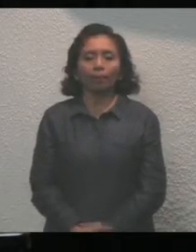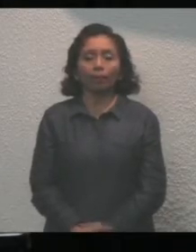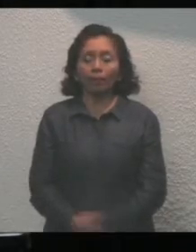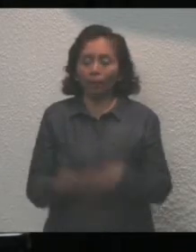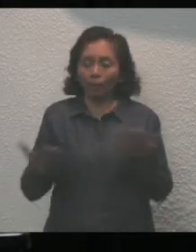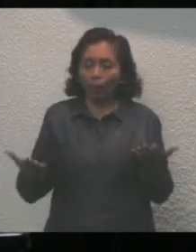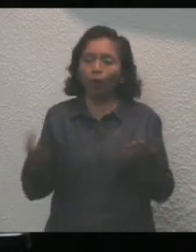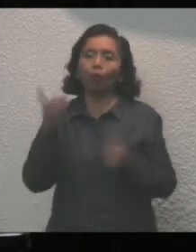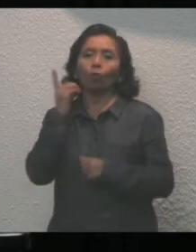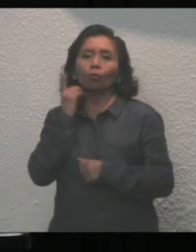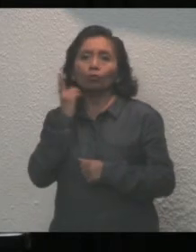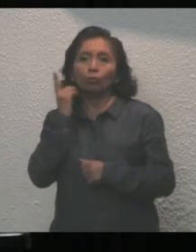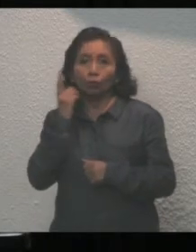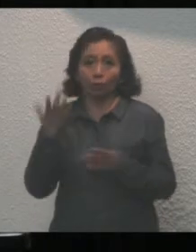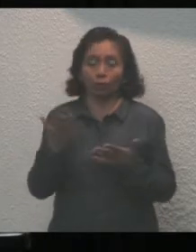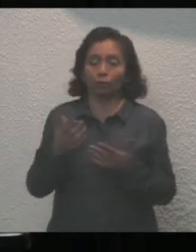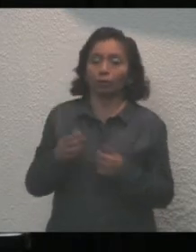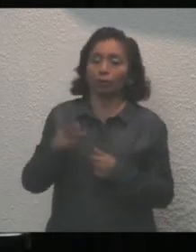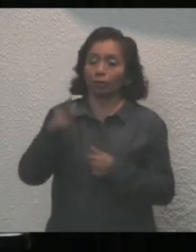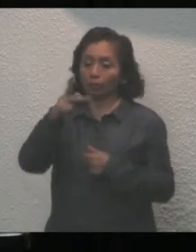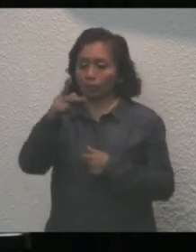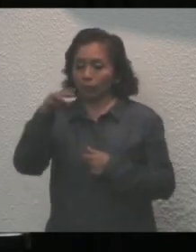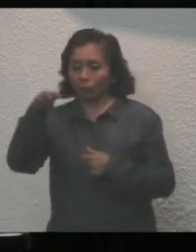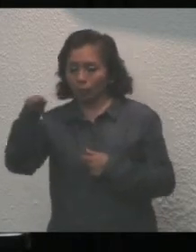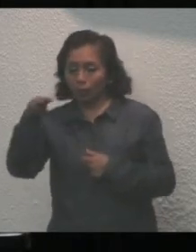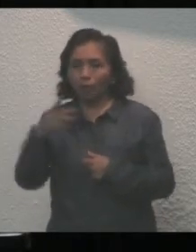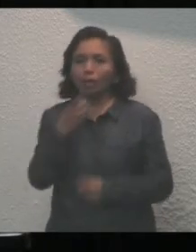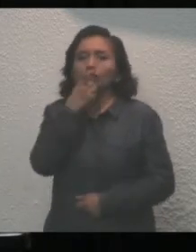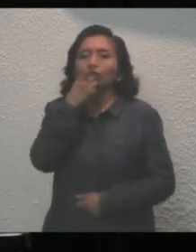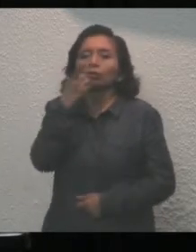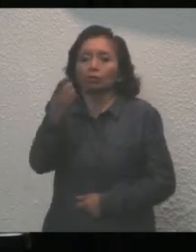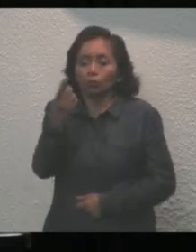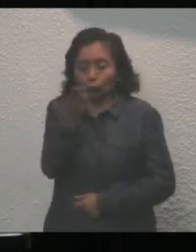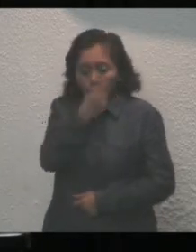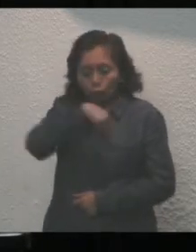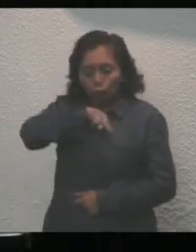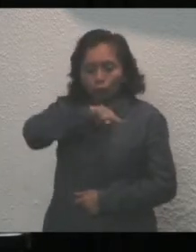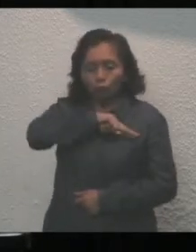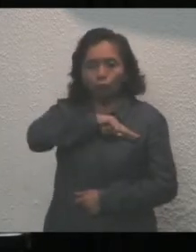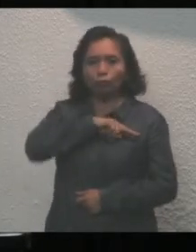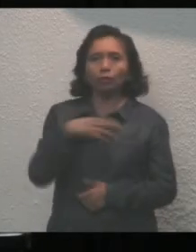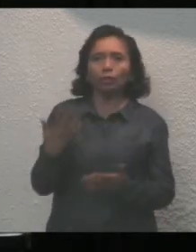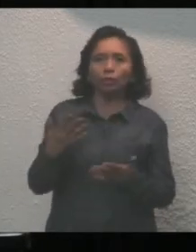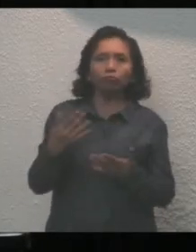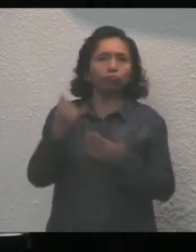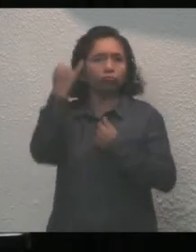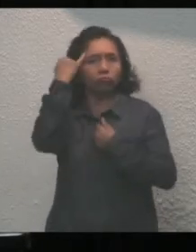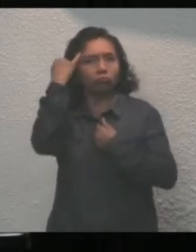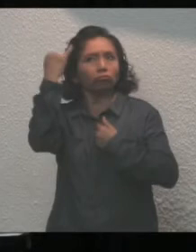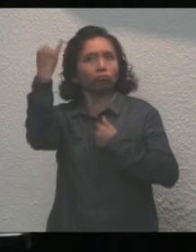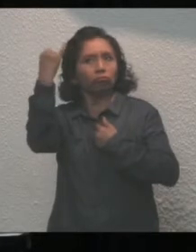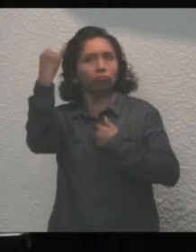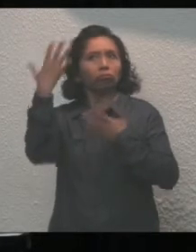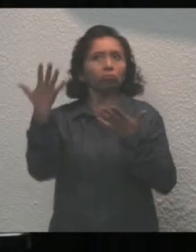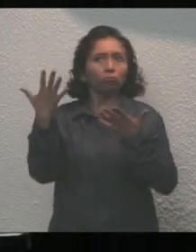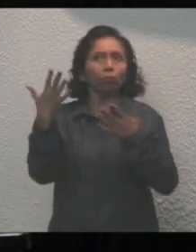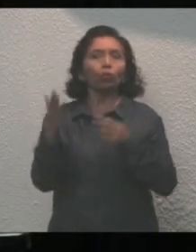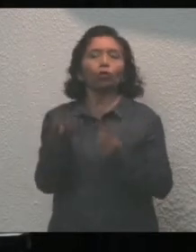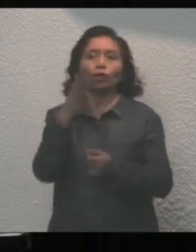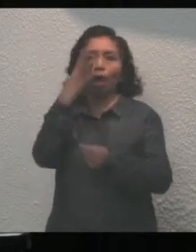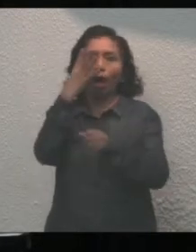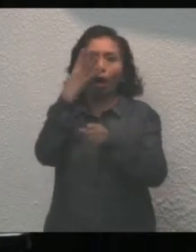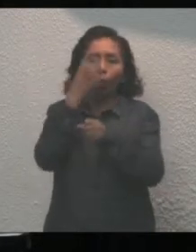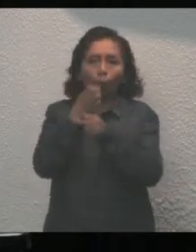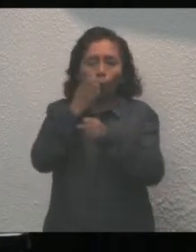Como diputados de la bancada de Morena, le decimos que nosotros, que llevamos los ideales y la bandera de la cuarta transformación